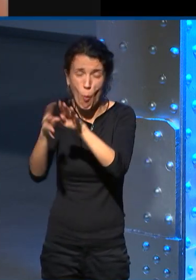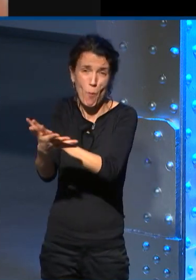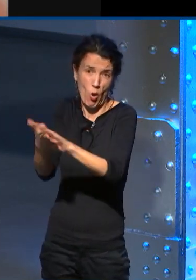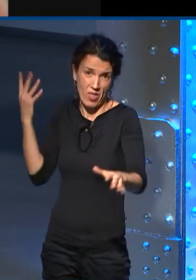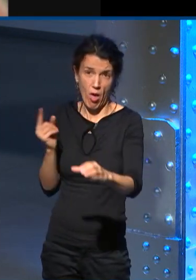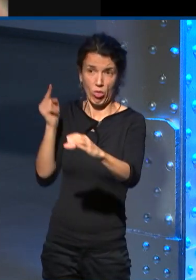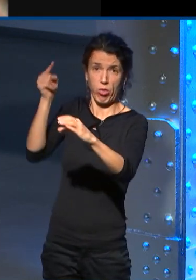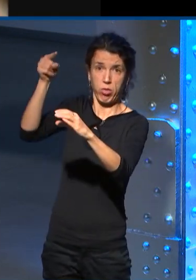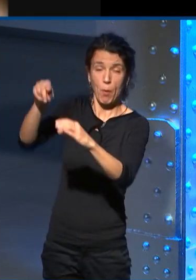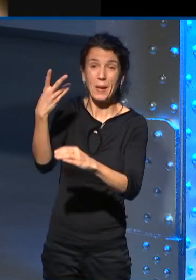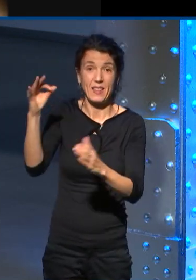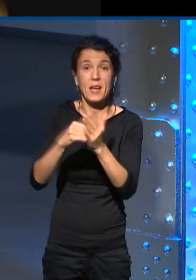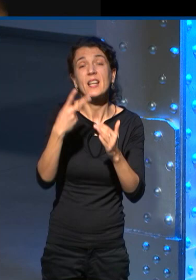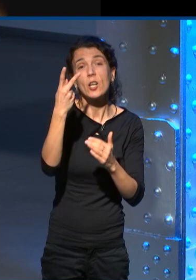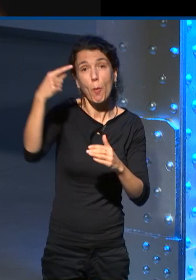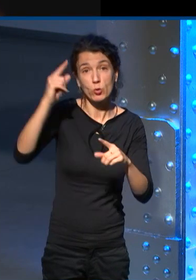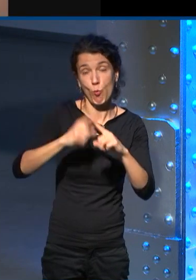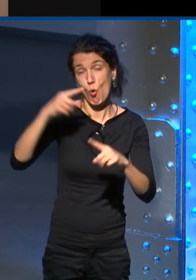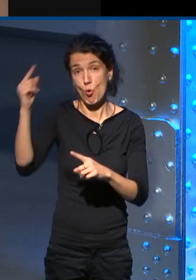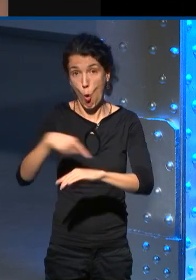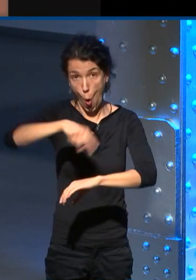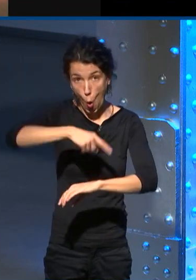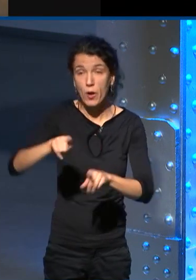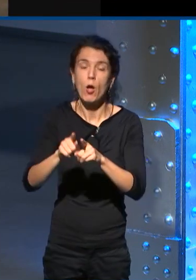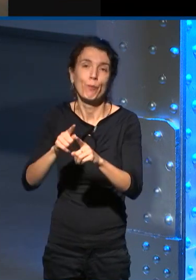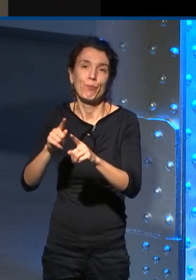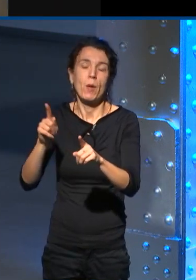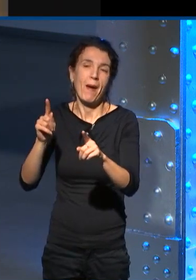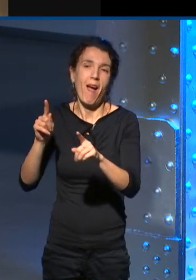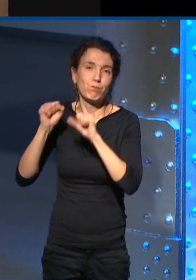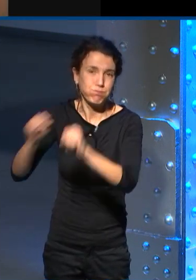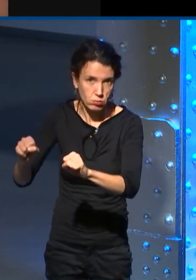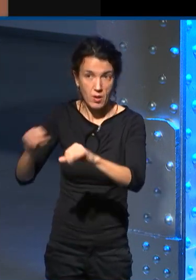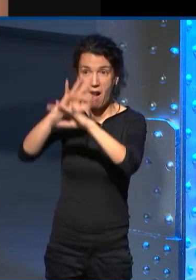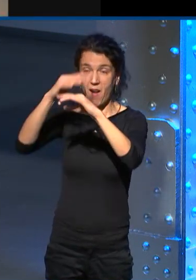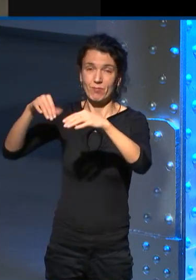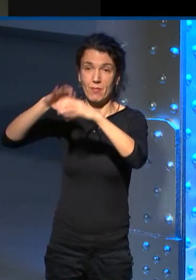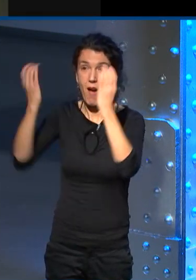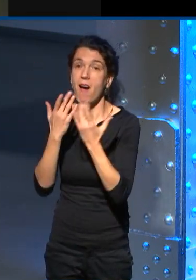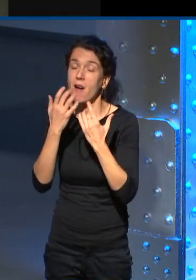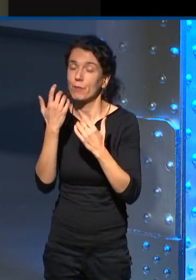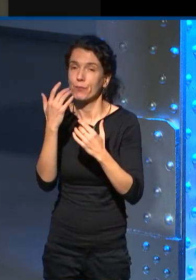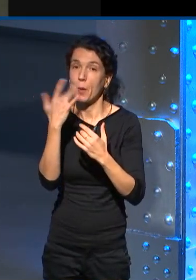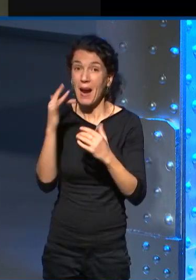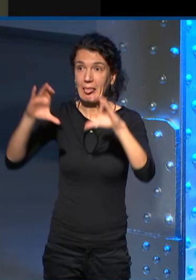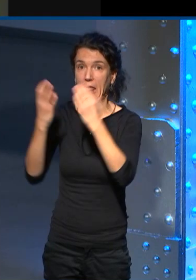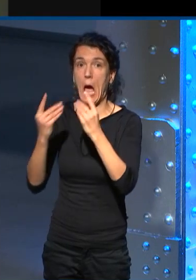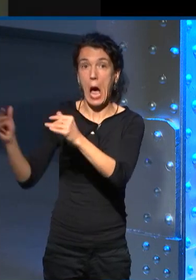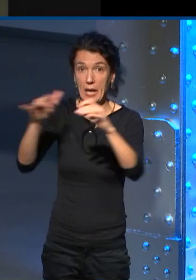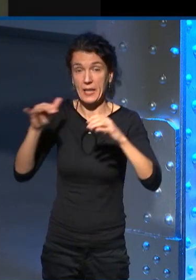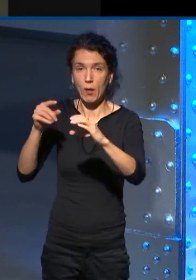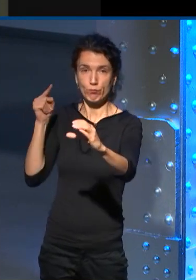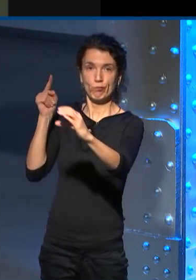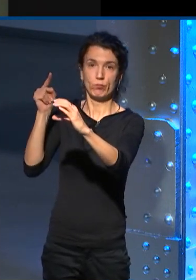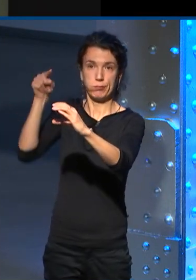que llegamos, más de 20.000 km/h, contra el aire de la atmósfera de Marte. En un momento dado hemos disminuido la velocidad suficientemente y